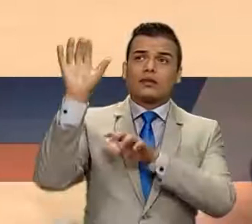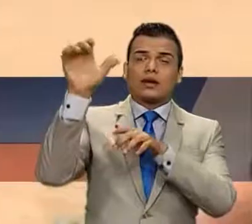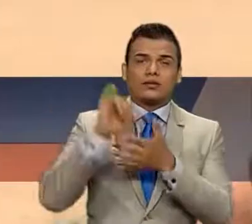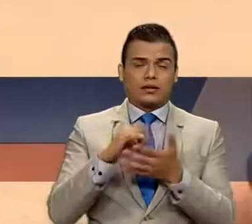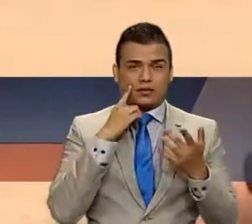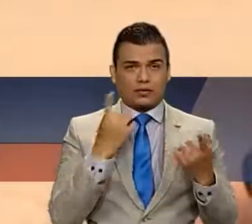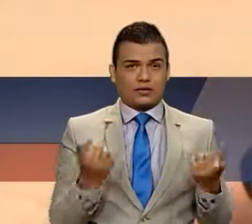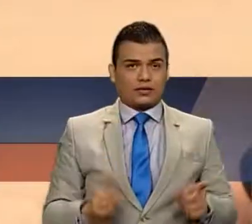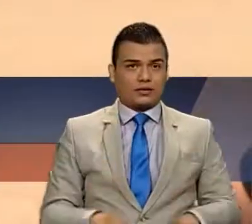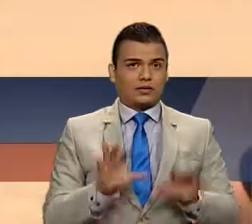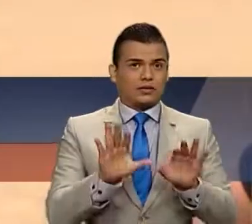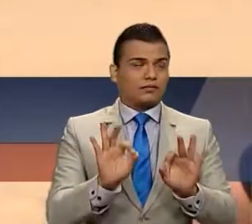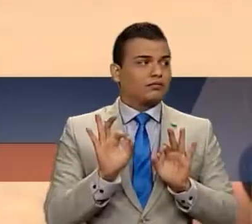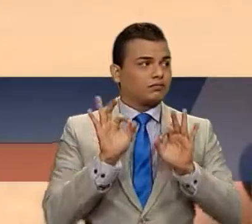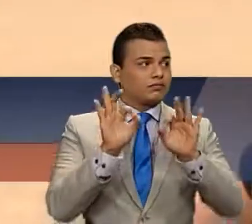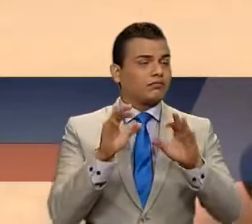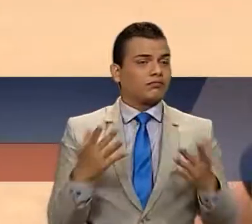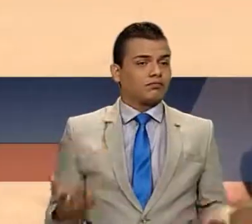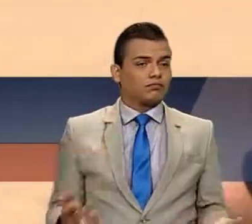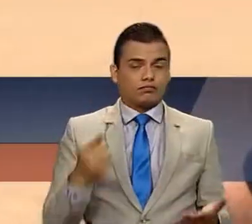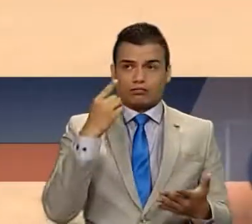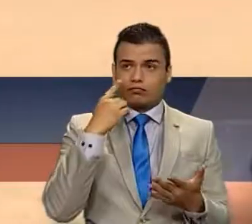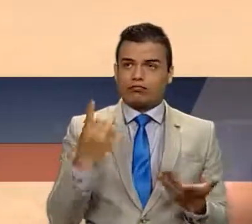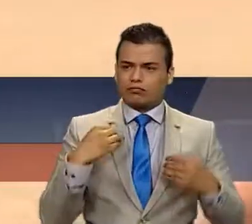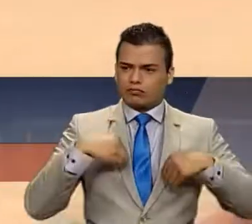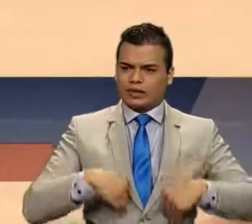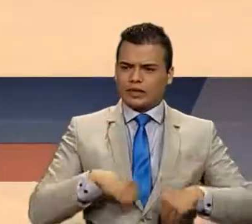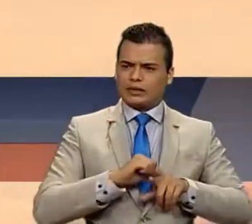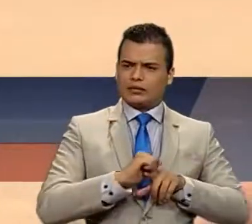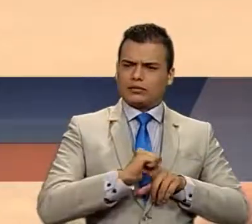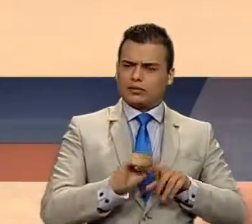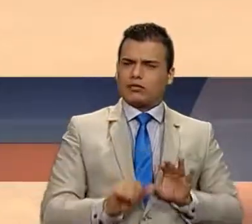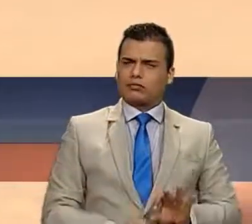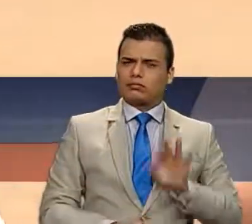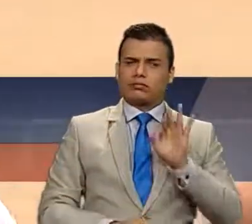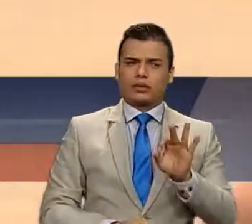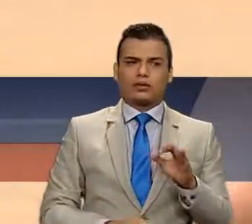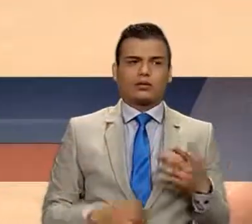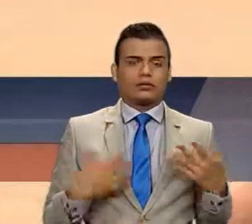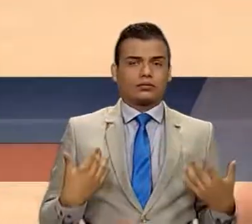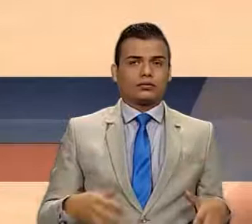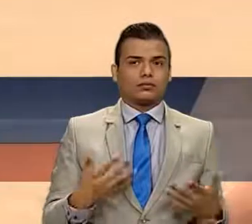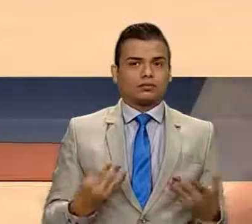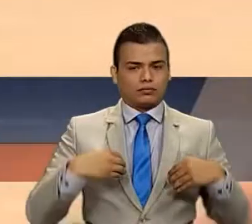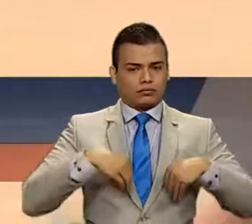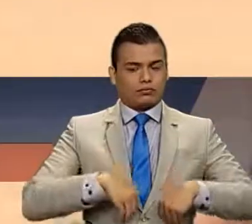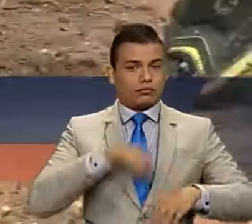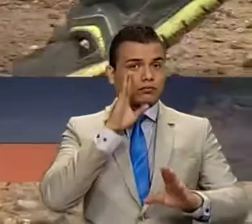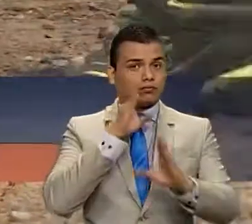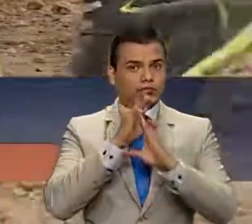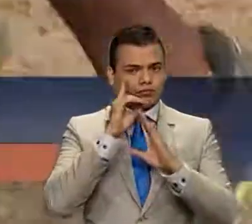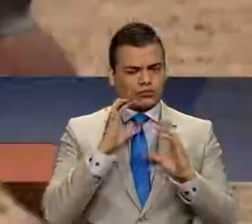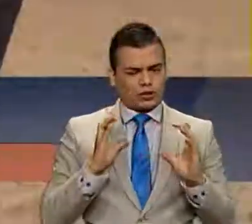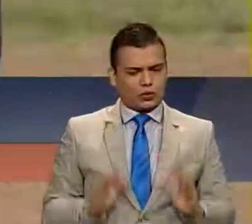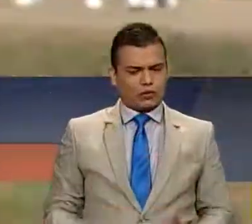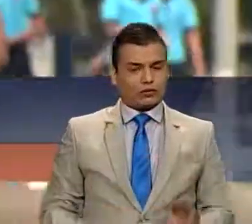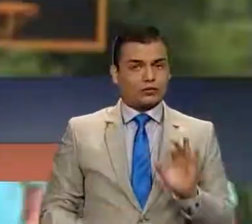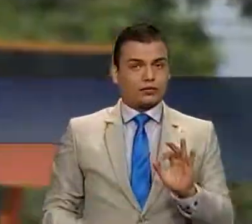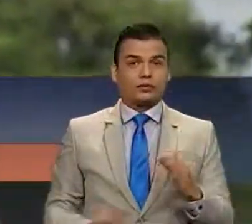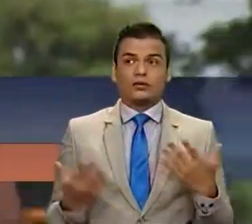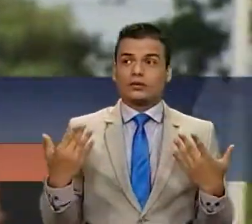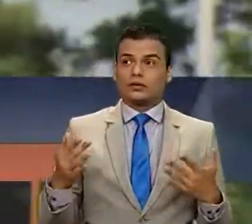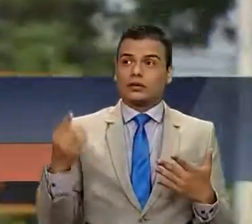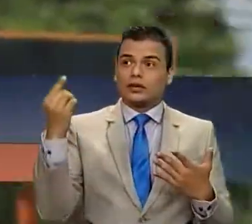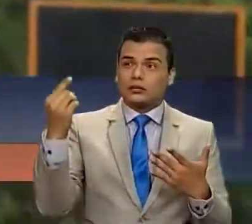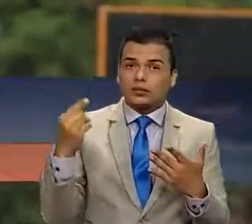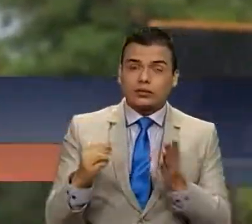porque lo que hace encontrar es la resistencia y también fuerza para estar bien físicamente. Gracias a este tipo